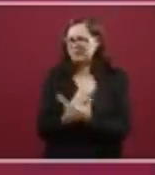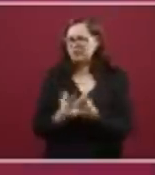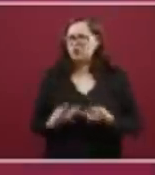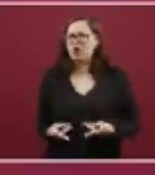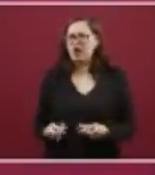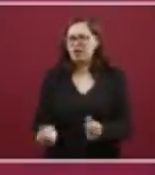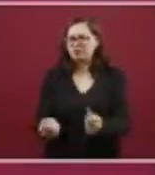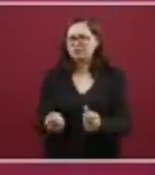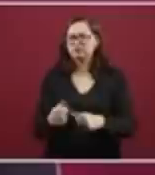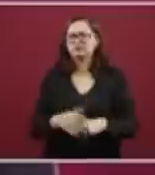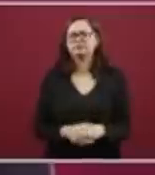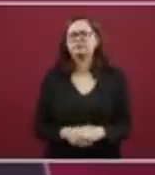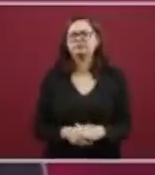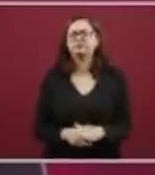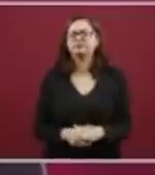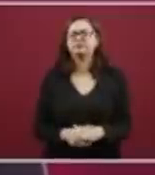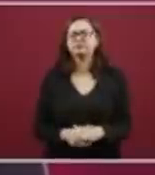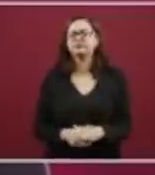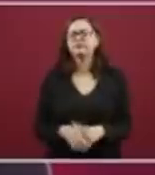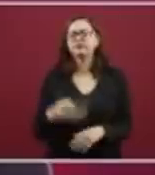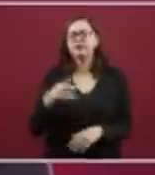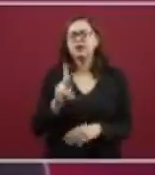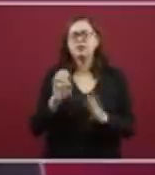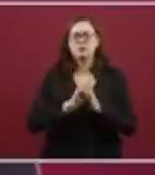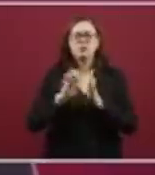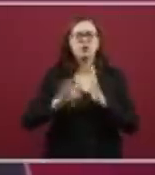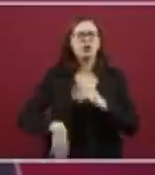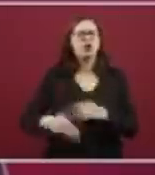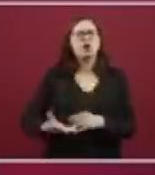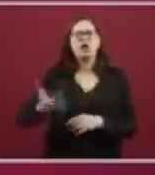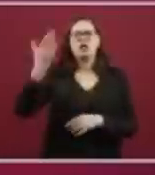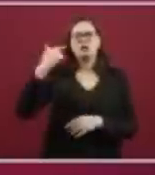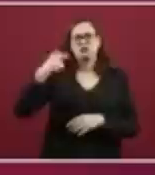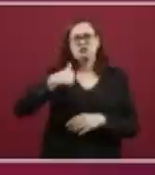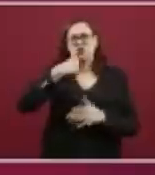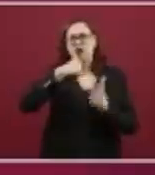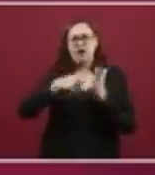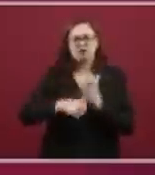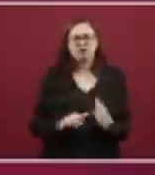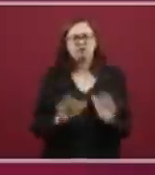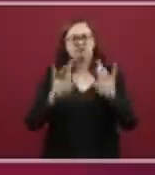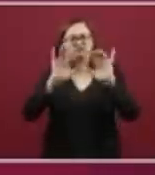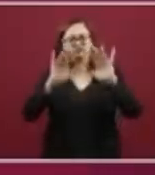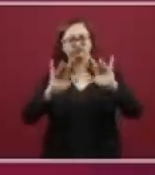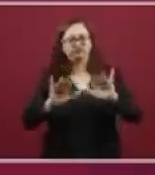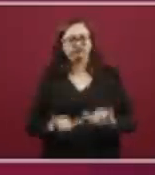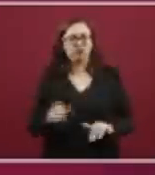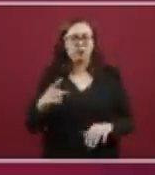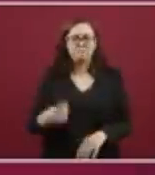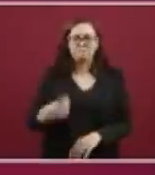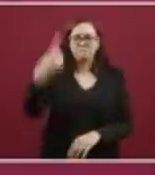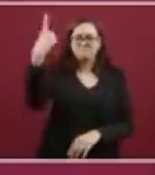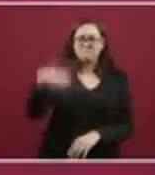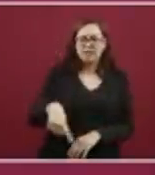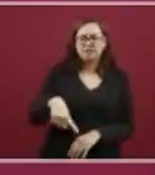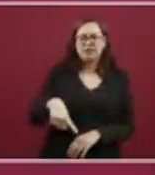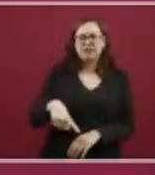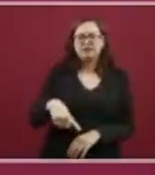en un memorándum yo había ordenado de que